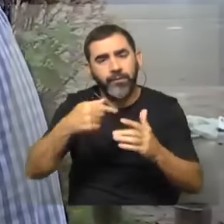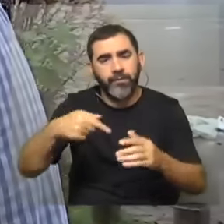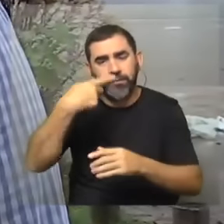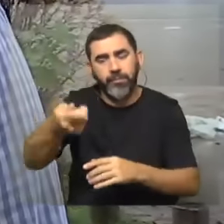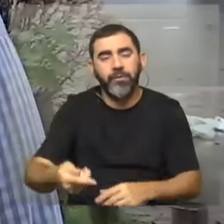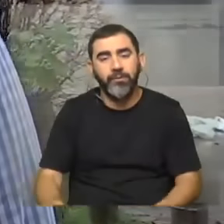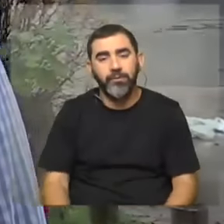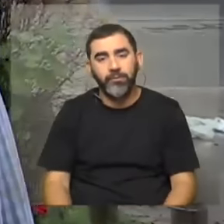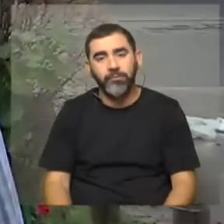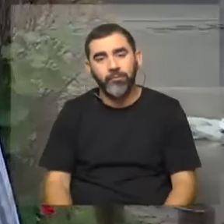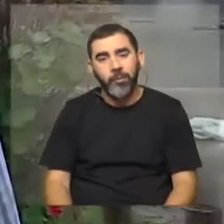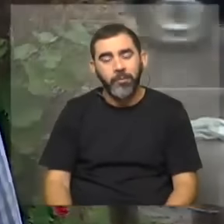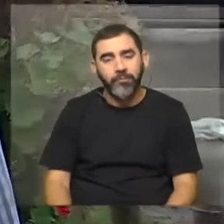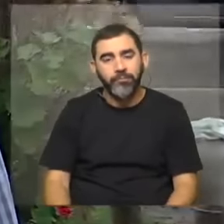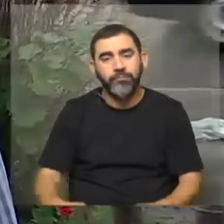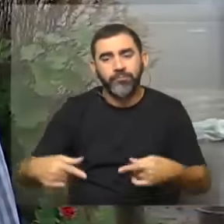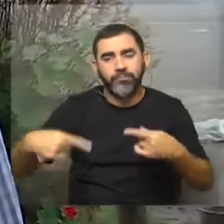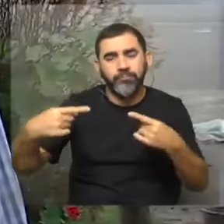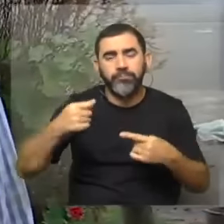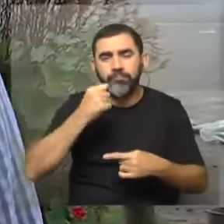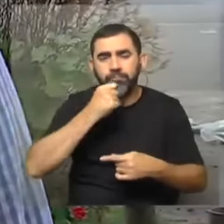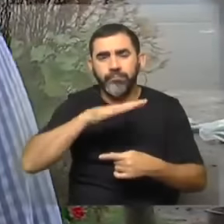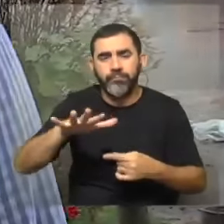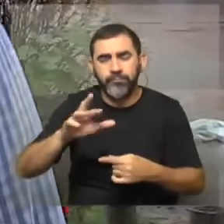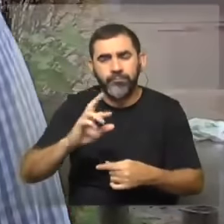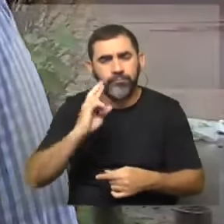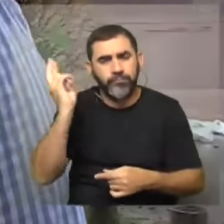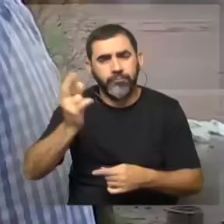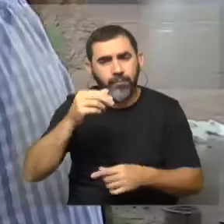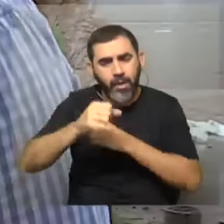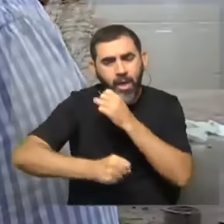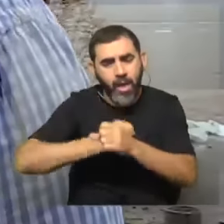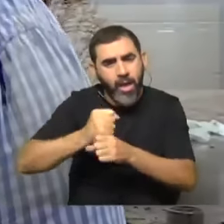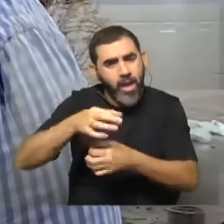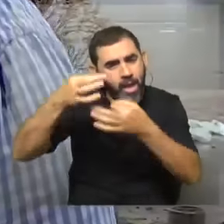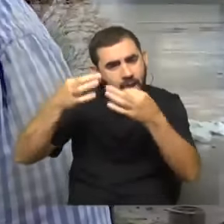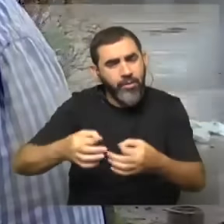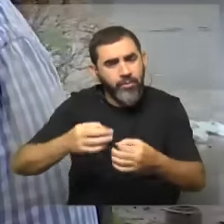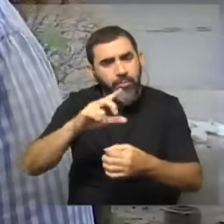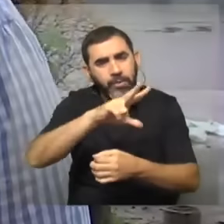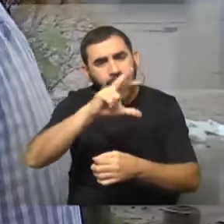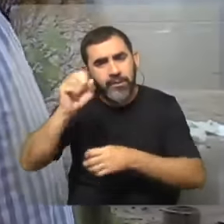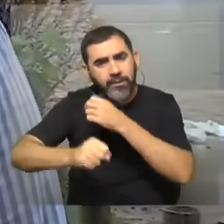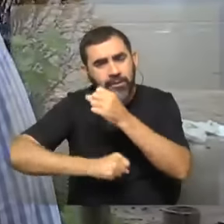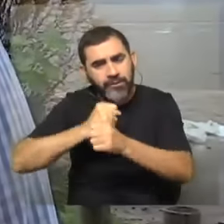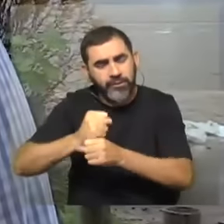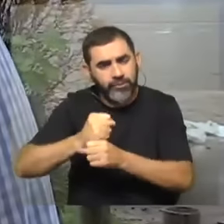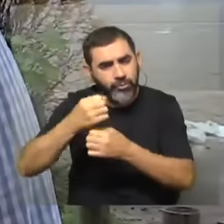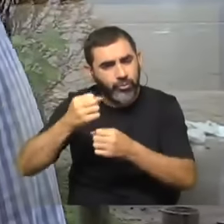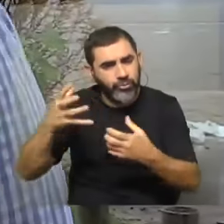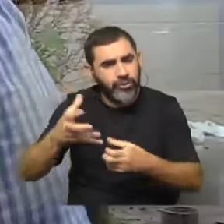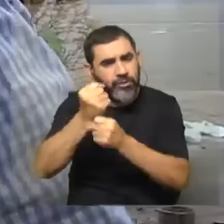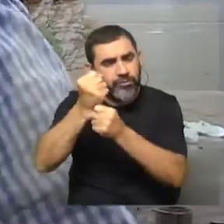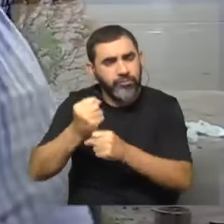semana más allá del debate histórico nos llama la atención el año elegido para festejar los 300 años